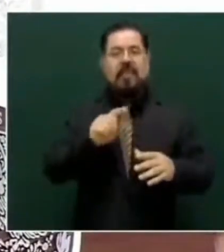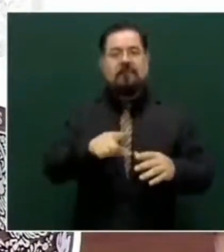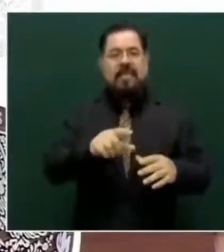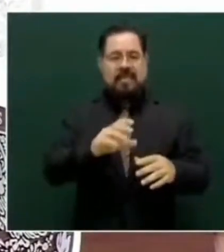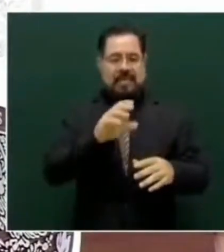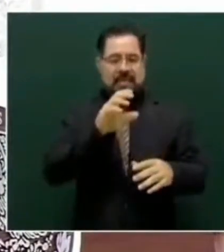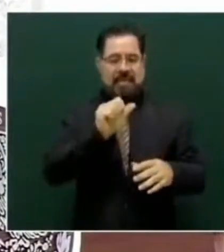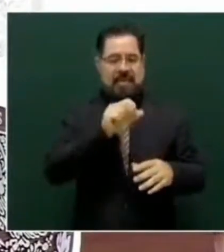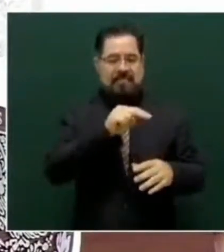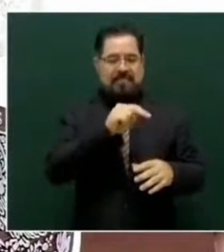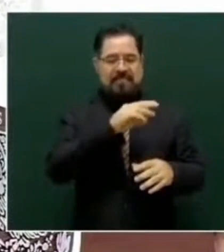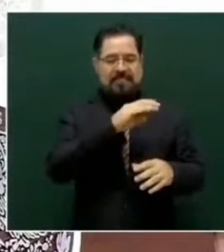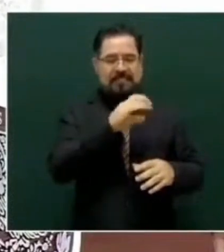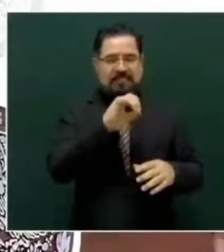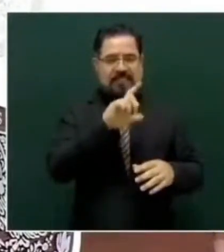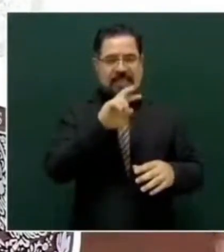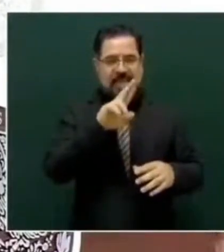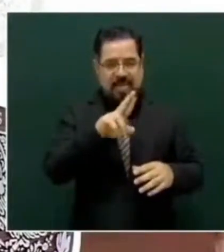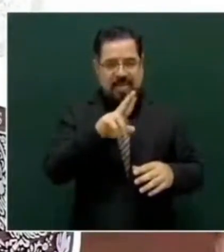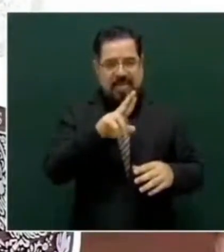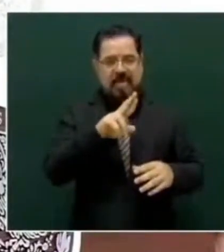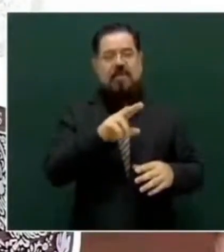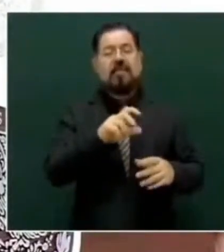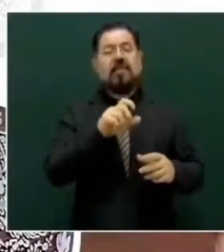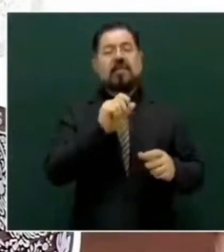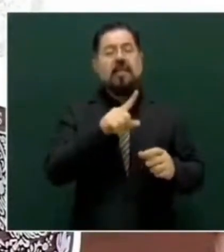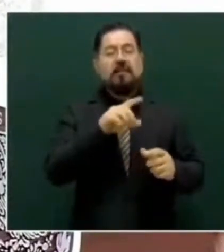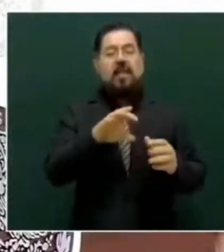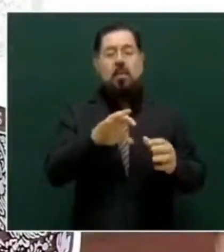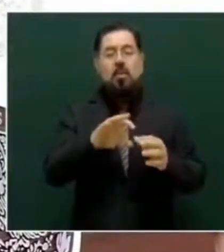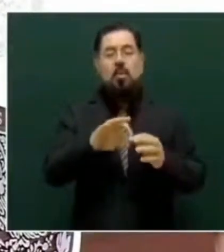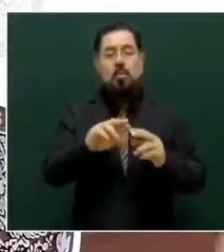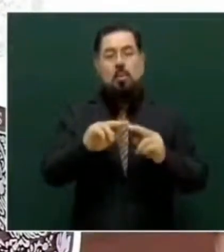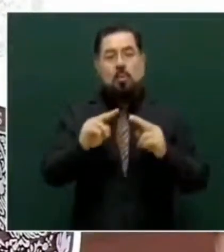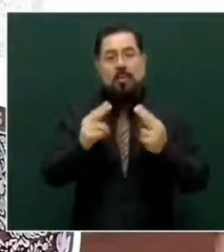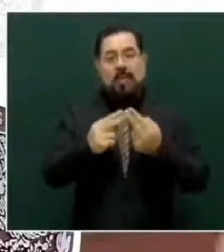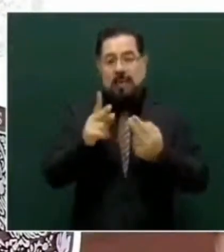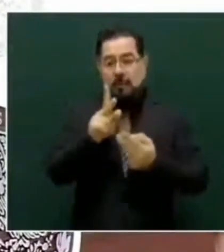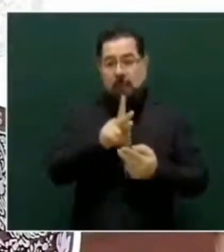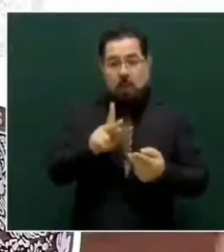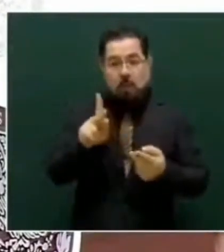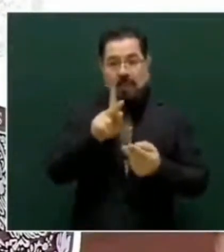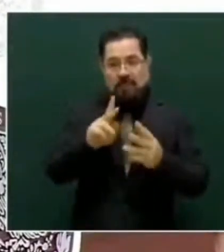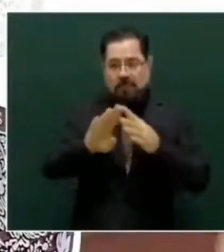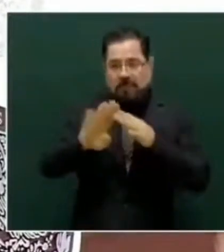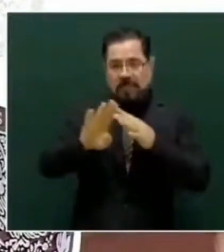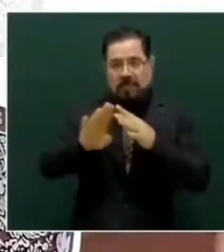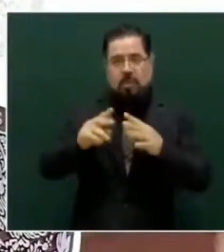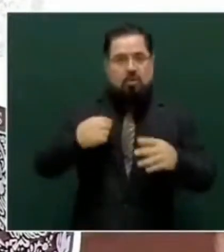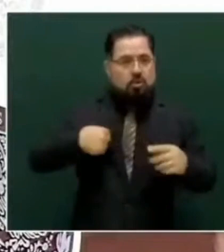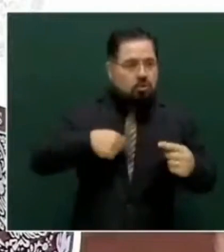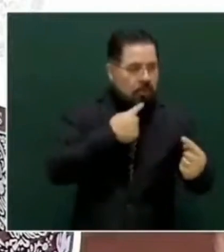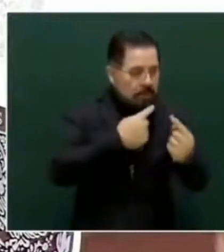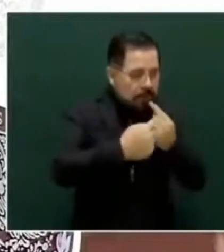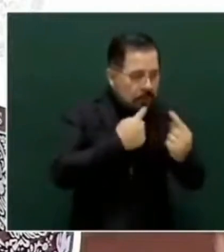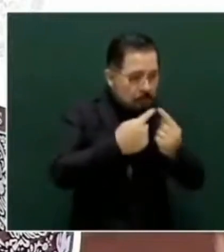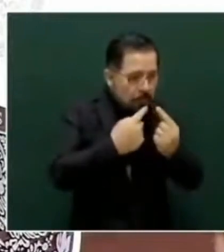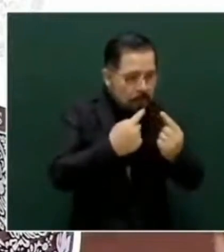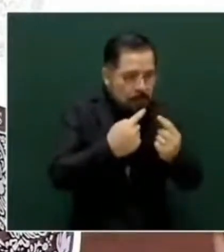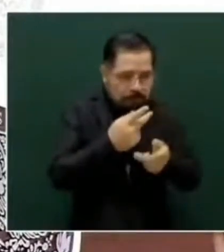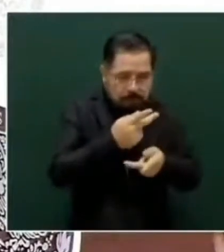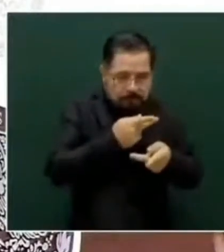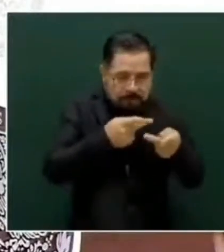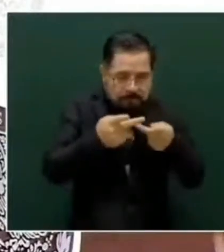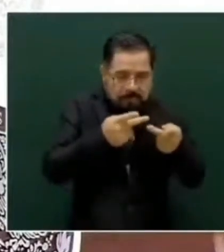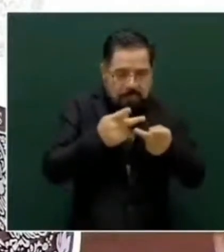y la Unidad de Población y Migración, estamos haciendo una política, una estrategia nacional de migración. Esto